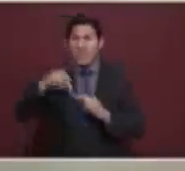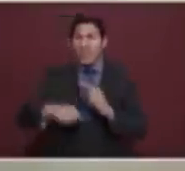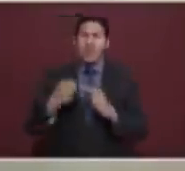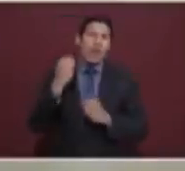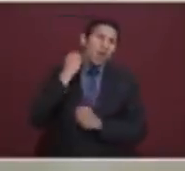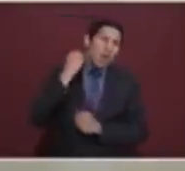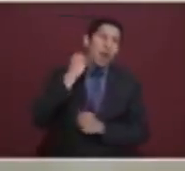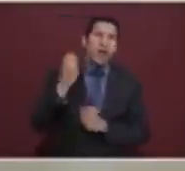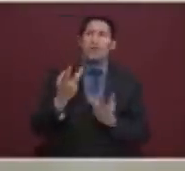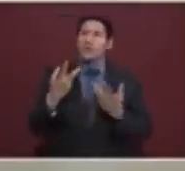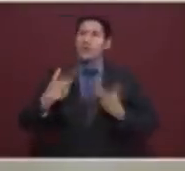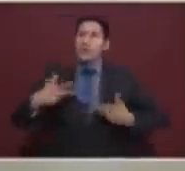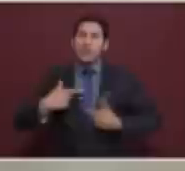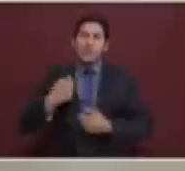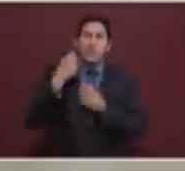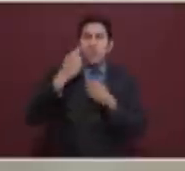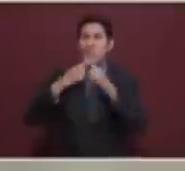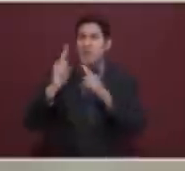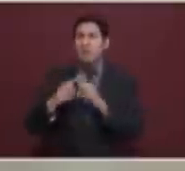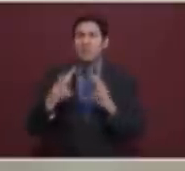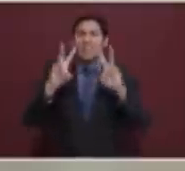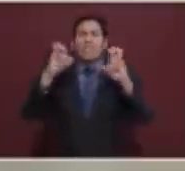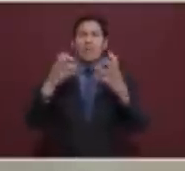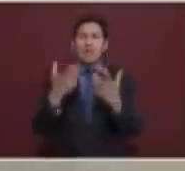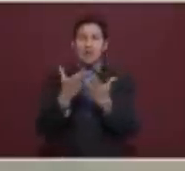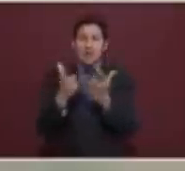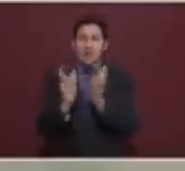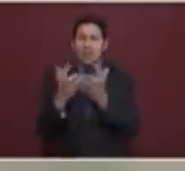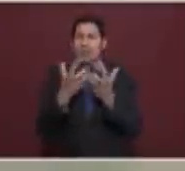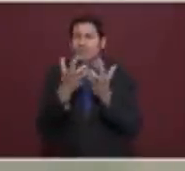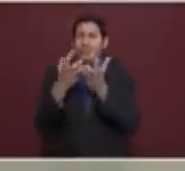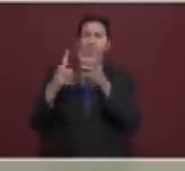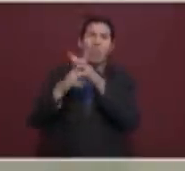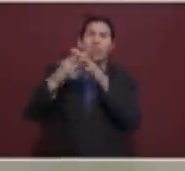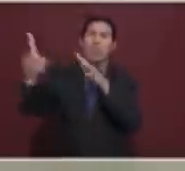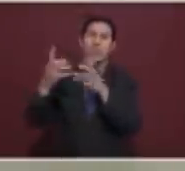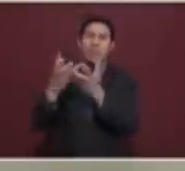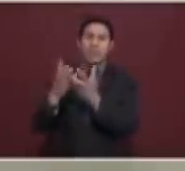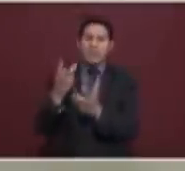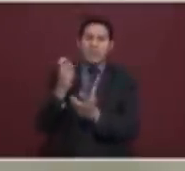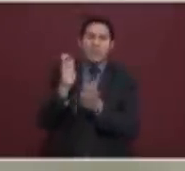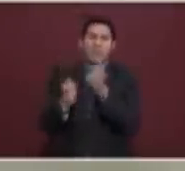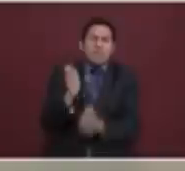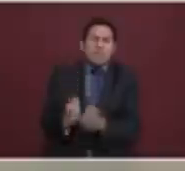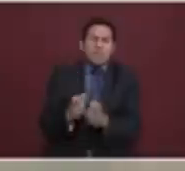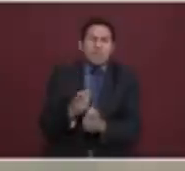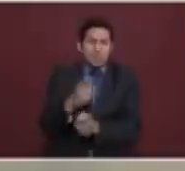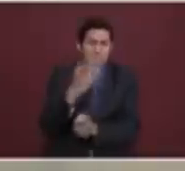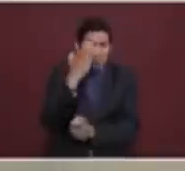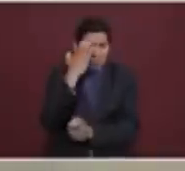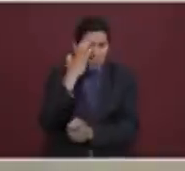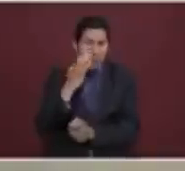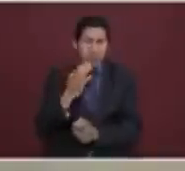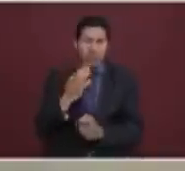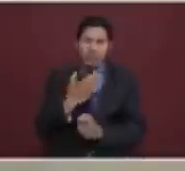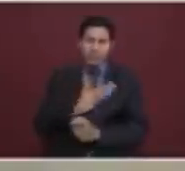y periodistas que estuvieron cerca de la caravana migrante nosotros no hacemos eso nosotros este